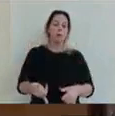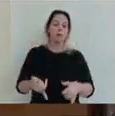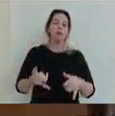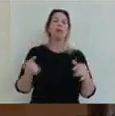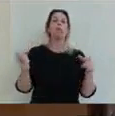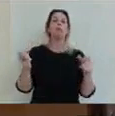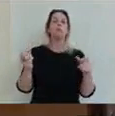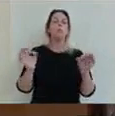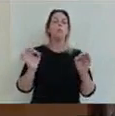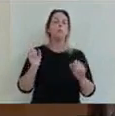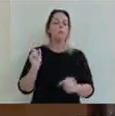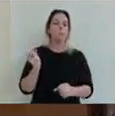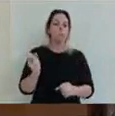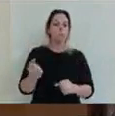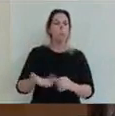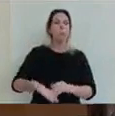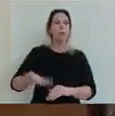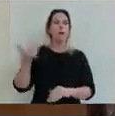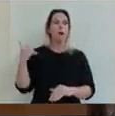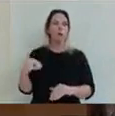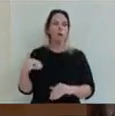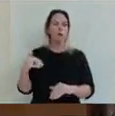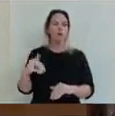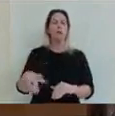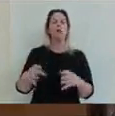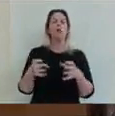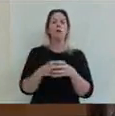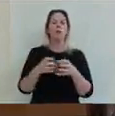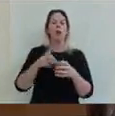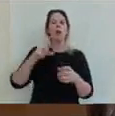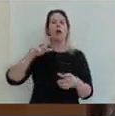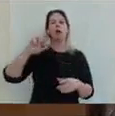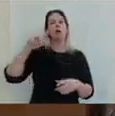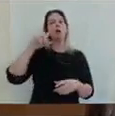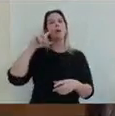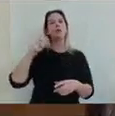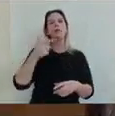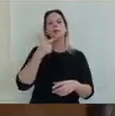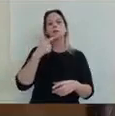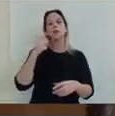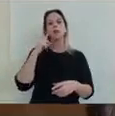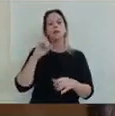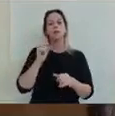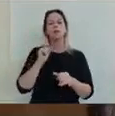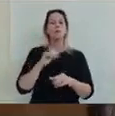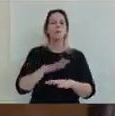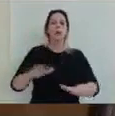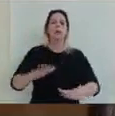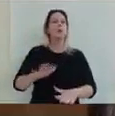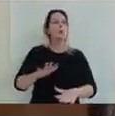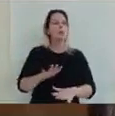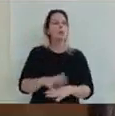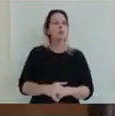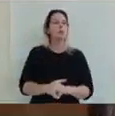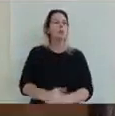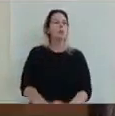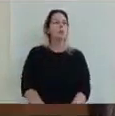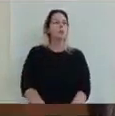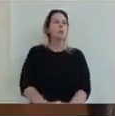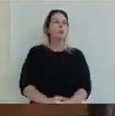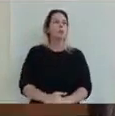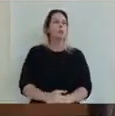a través del Comité de Crisis con la gente del municipio. Veo que sucesivamente viene la otra nota del Ejecutivo, ¿no? Así